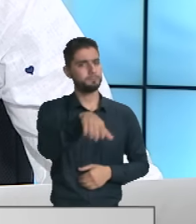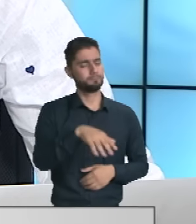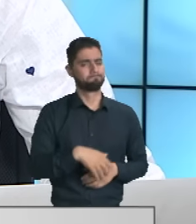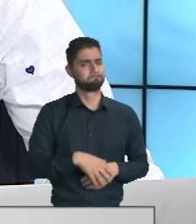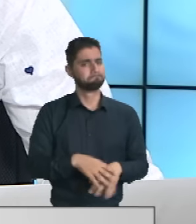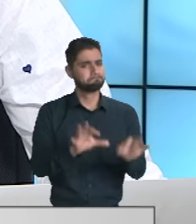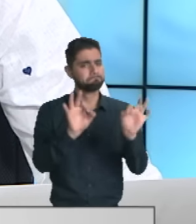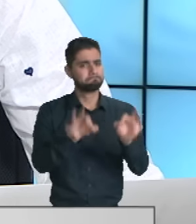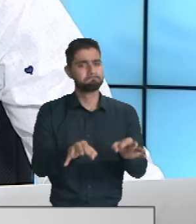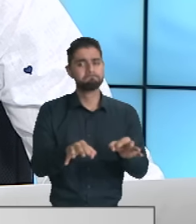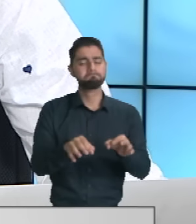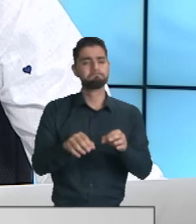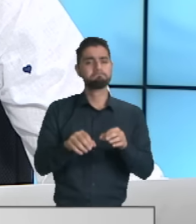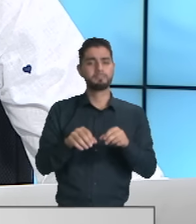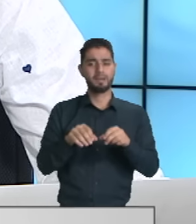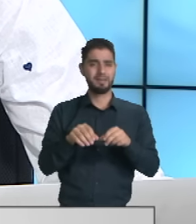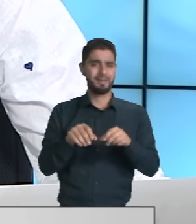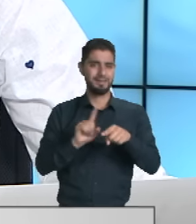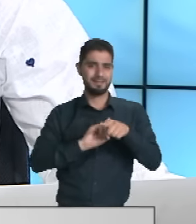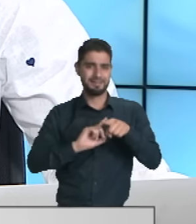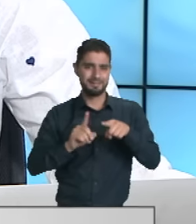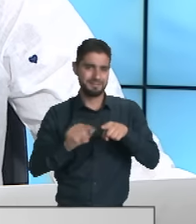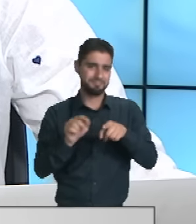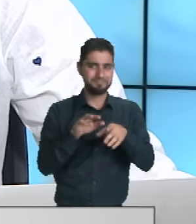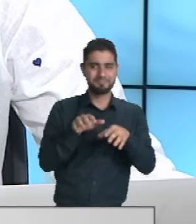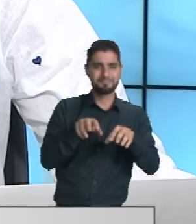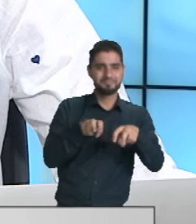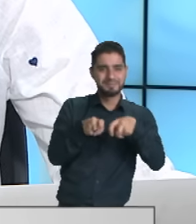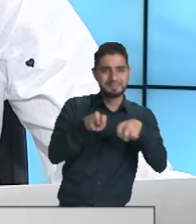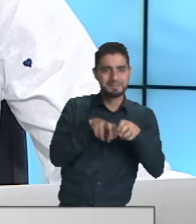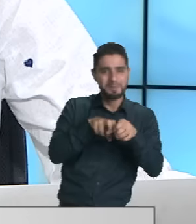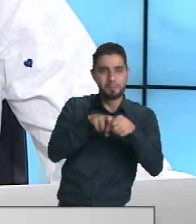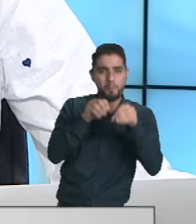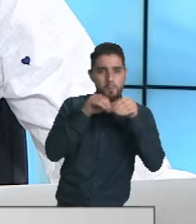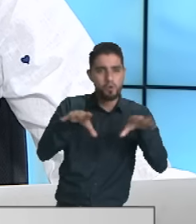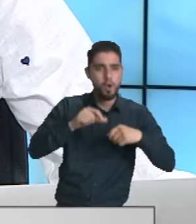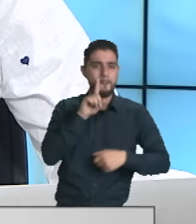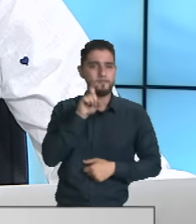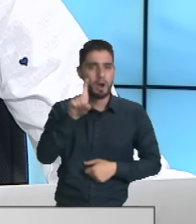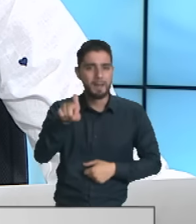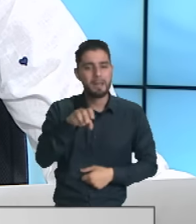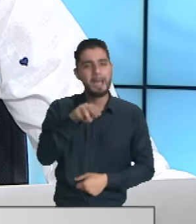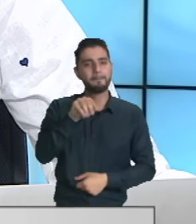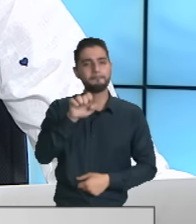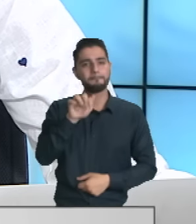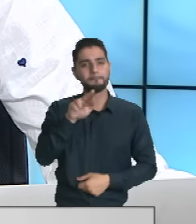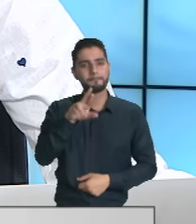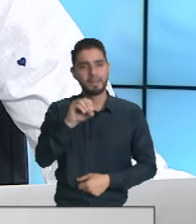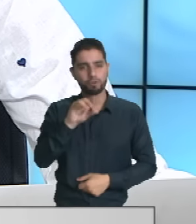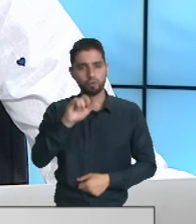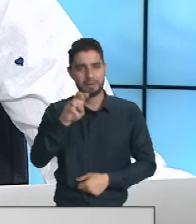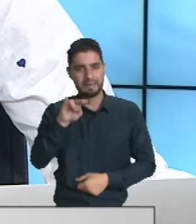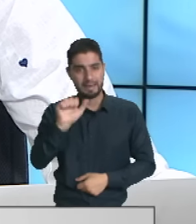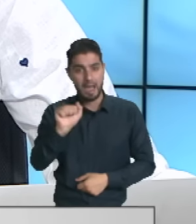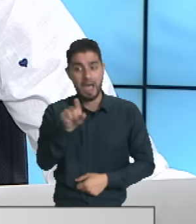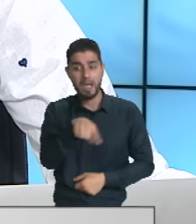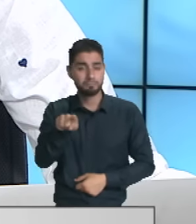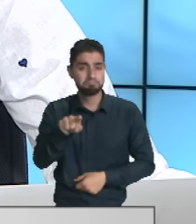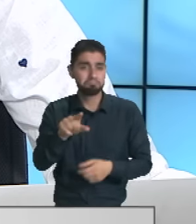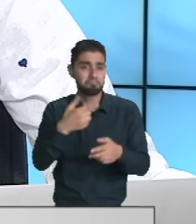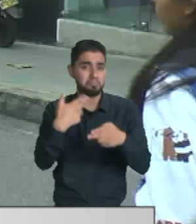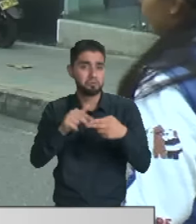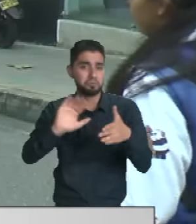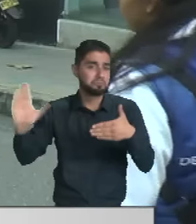inminente liquidación de Metrolínea, sistema de transporte público de Bucaramanga y su área metropolitana, provocó las protestas de sus empleados hoy en la